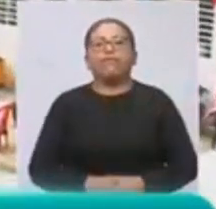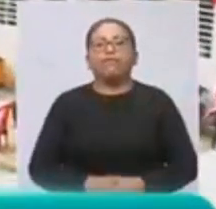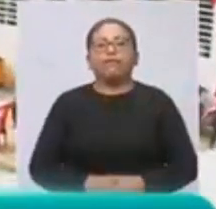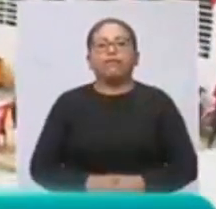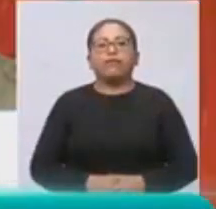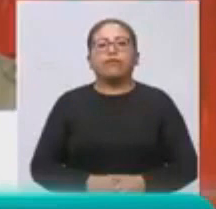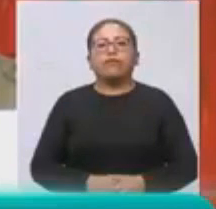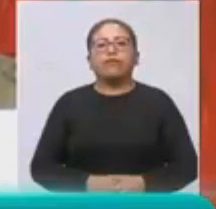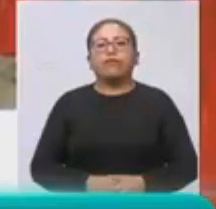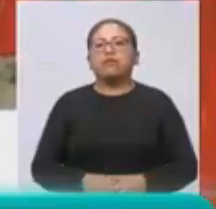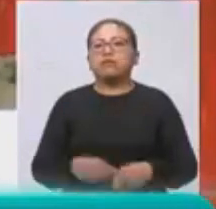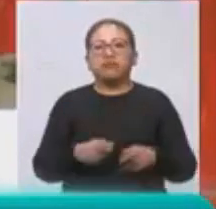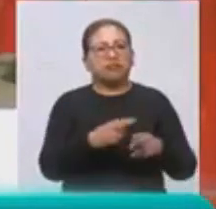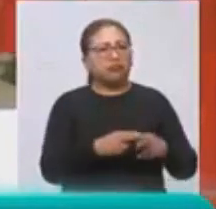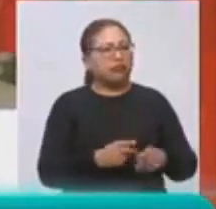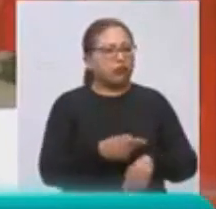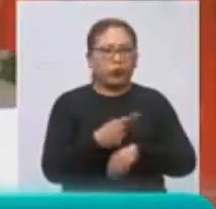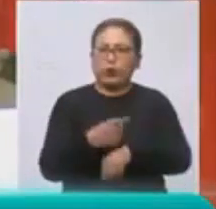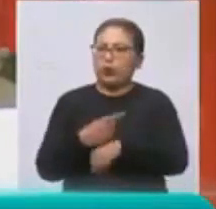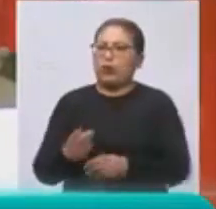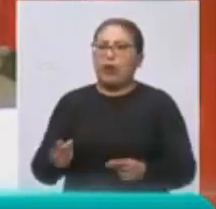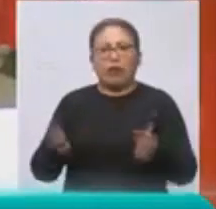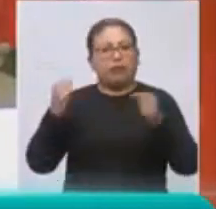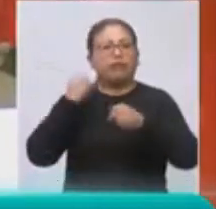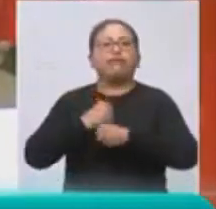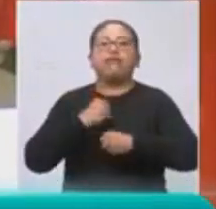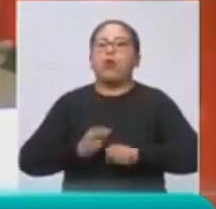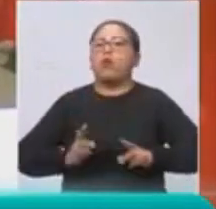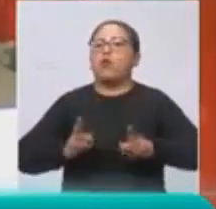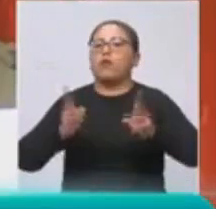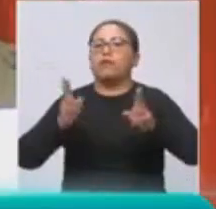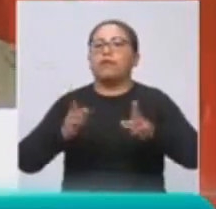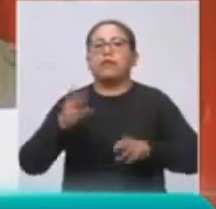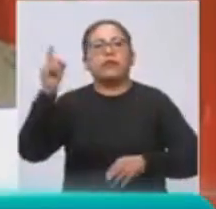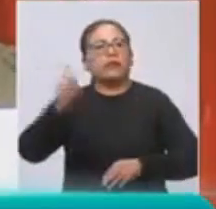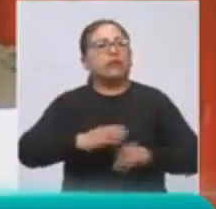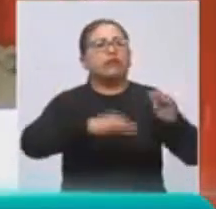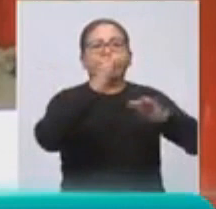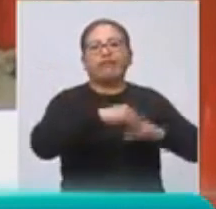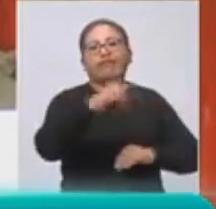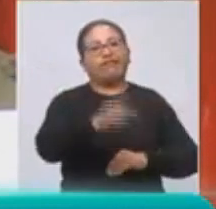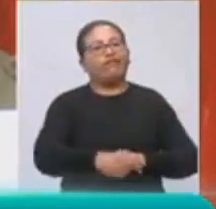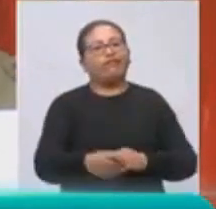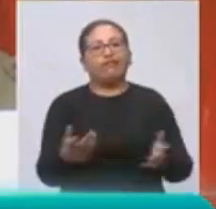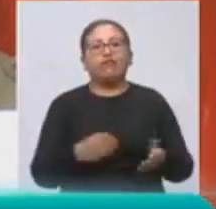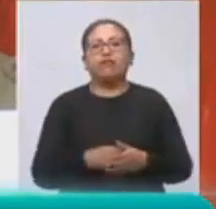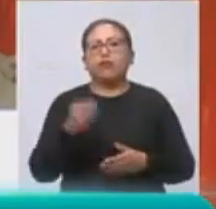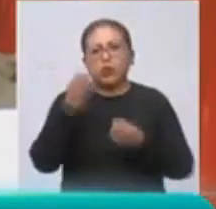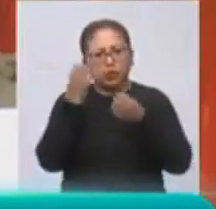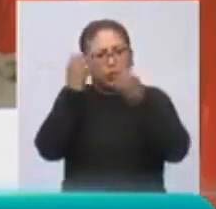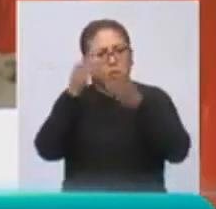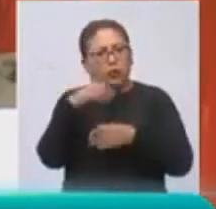Lo vamos a hacer a la brevedad, porque necesitamos esta infraestructura también para cumplir el